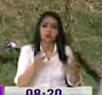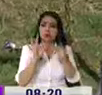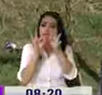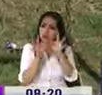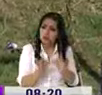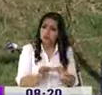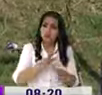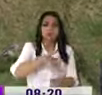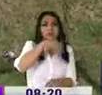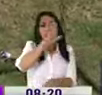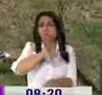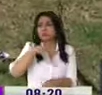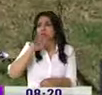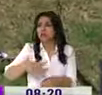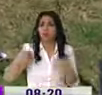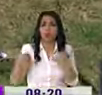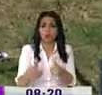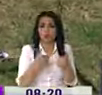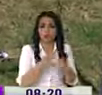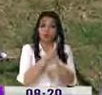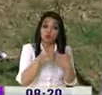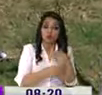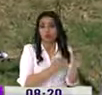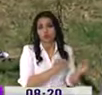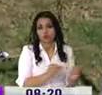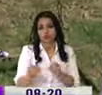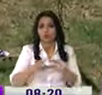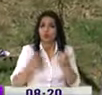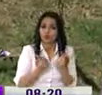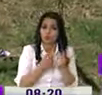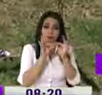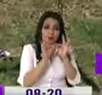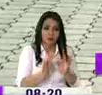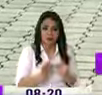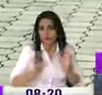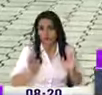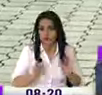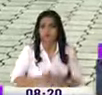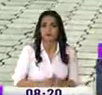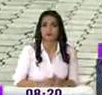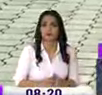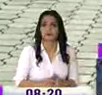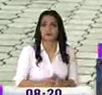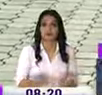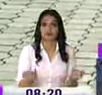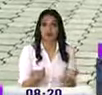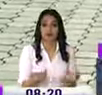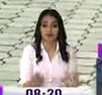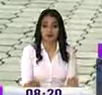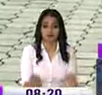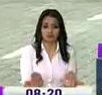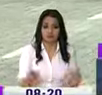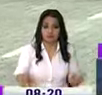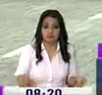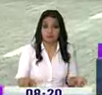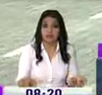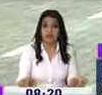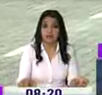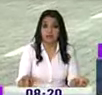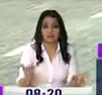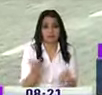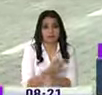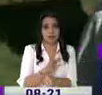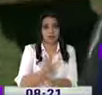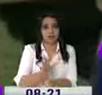pintábamos todo. Nos organizábamos y pintábamos y manteníamos todo. Además, la hierba alcanzó las veredas, poniendo en riesgo su